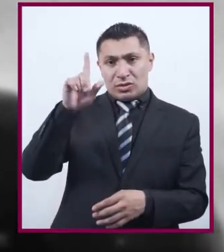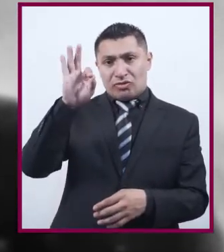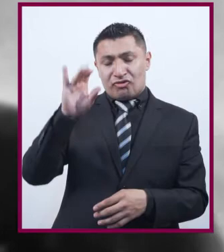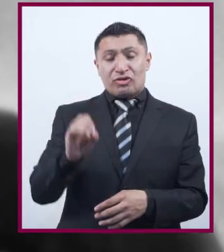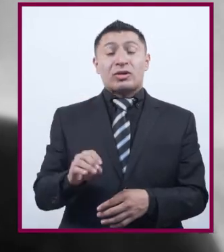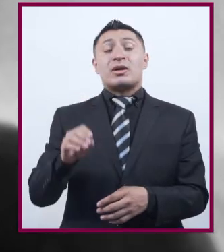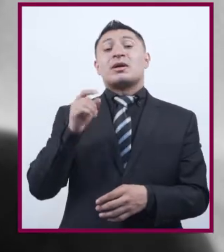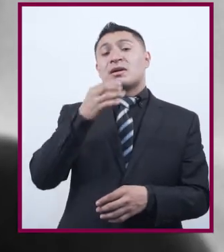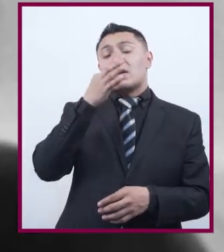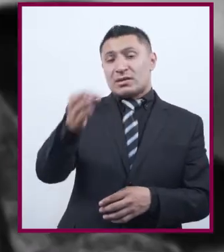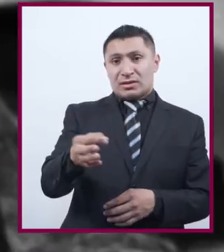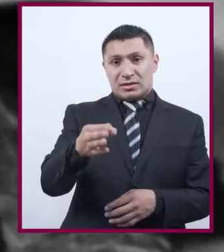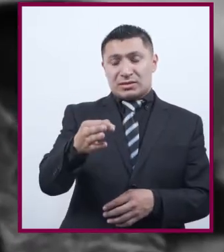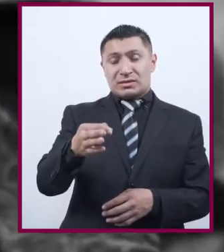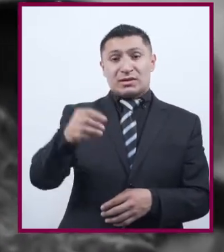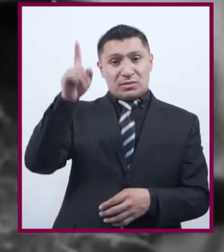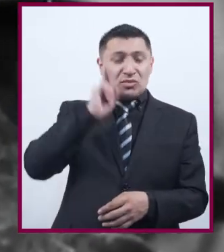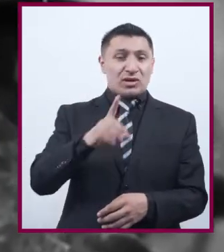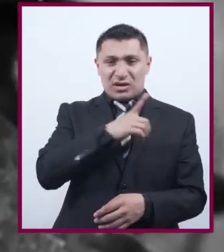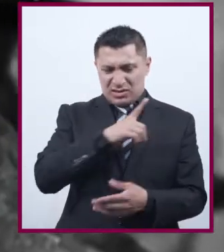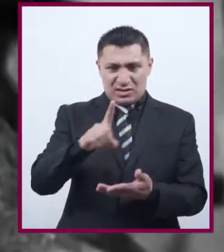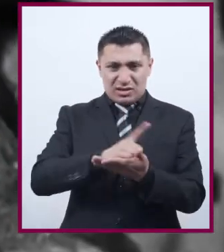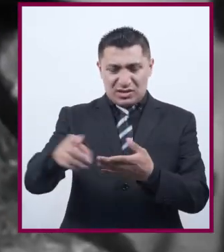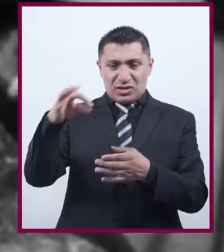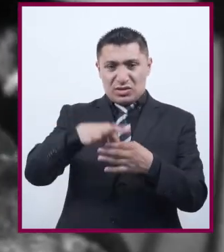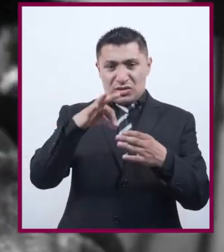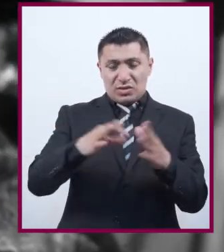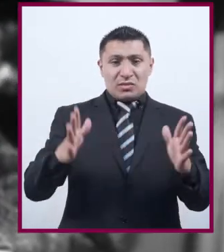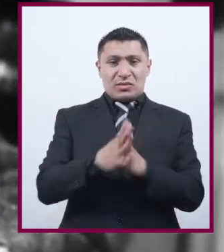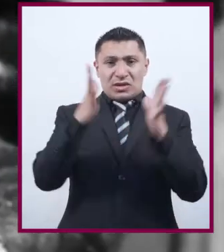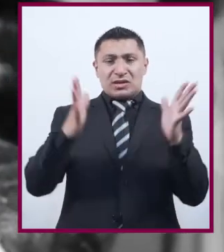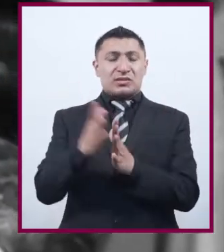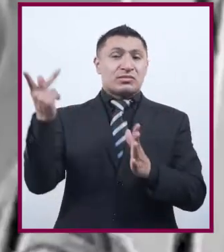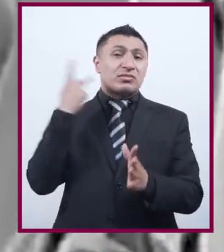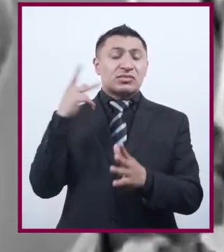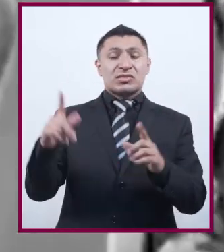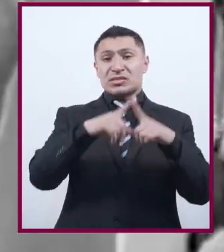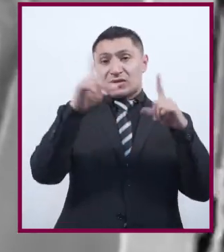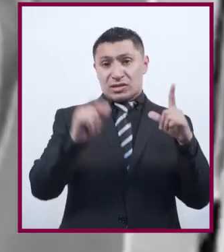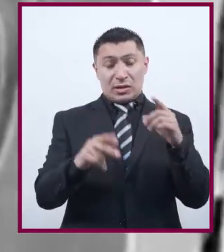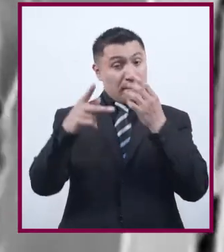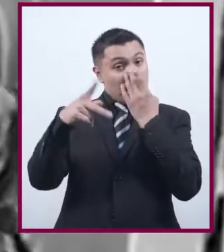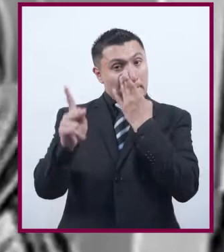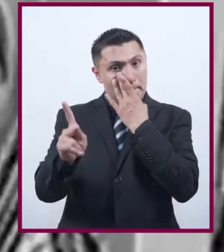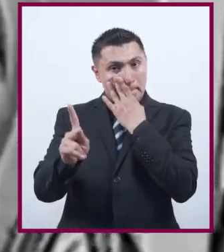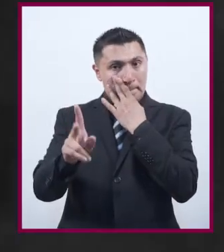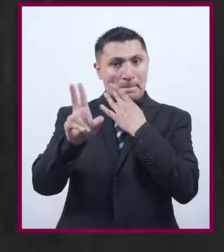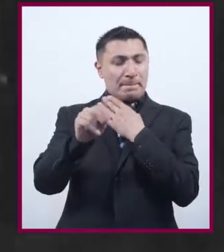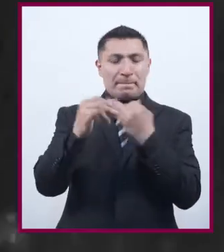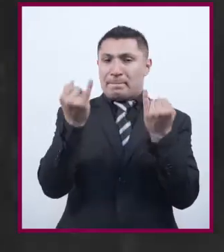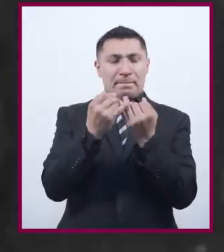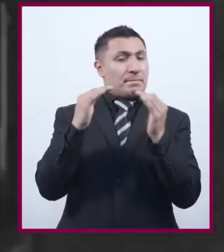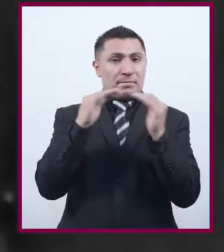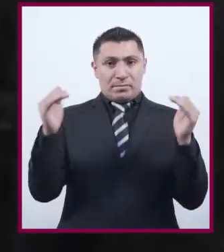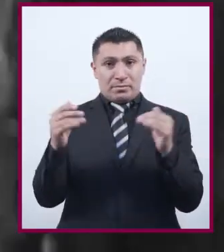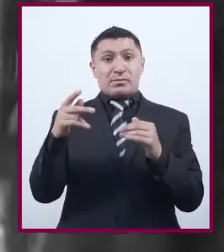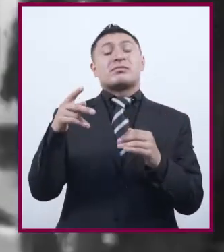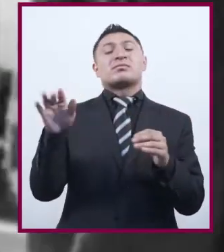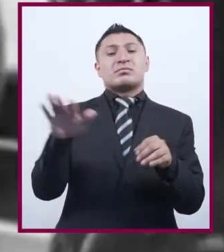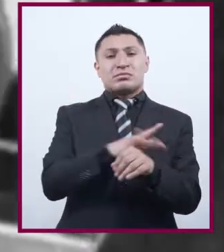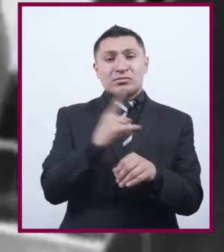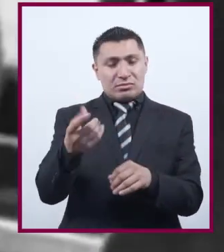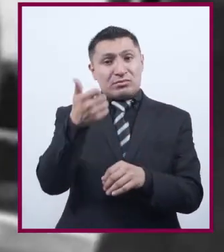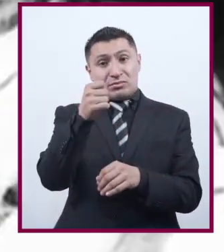tenían derecho a votar y a participar en la vida política del país. Sin embargo, no por igualdad, sino porque de esa